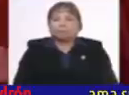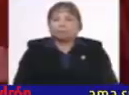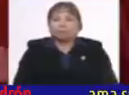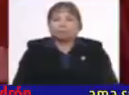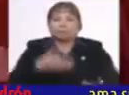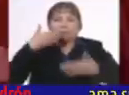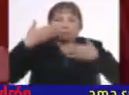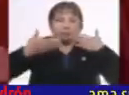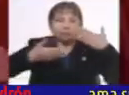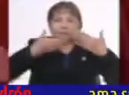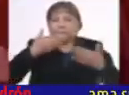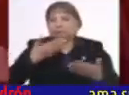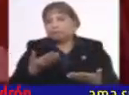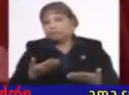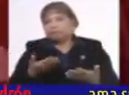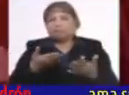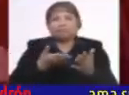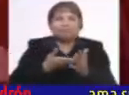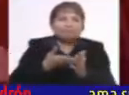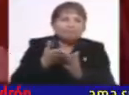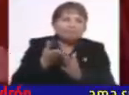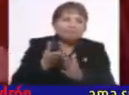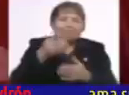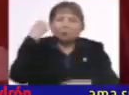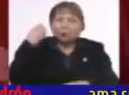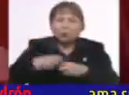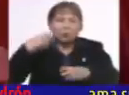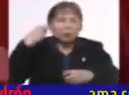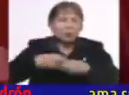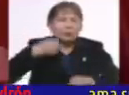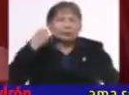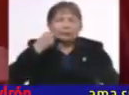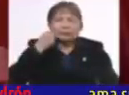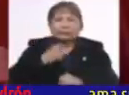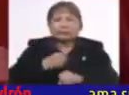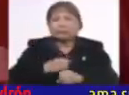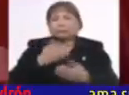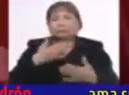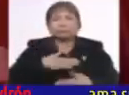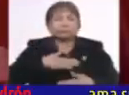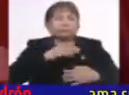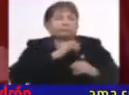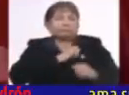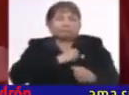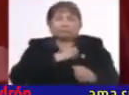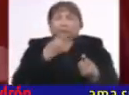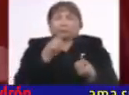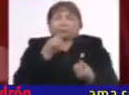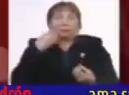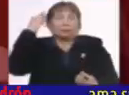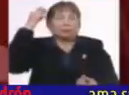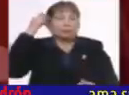y expresarme de una manera dura tajante y mejor está porque las formas políticas